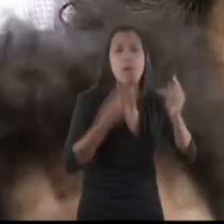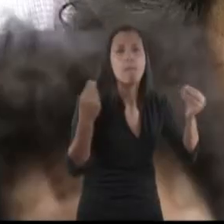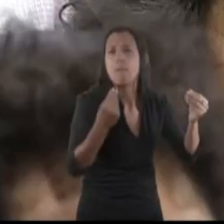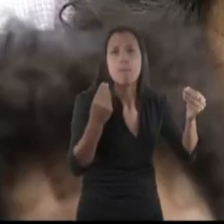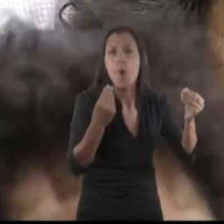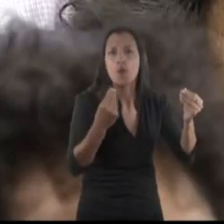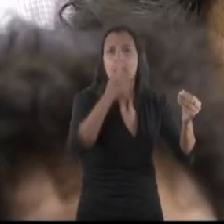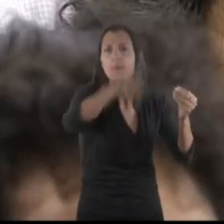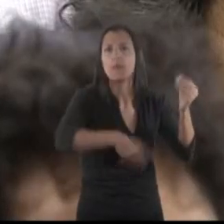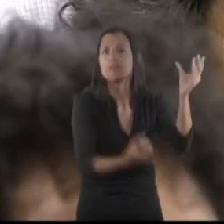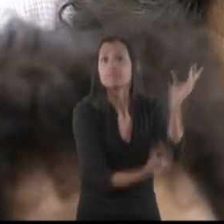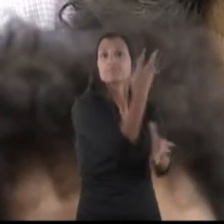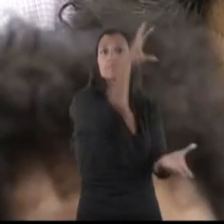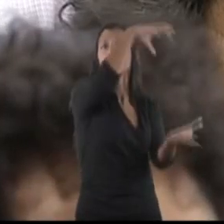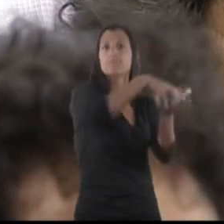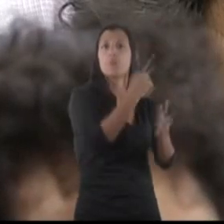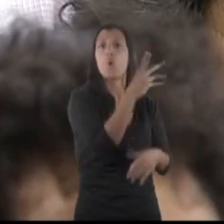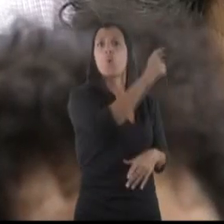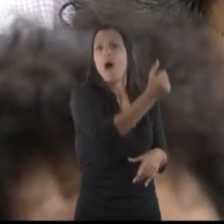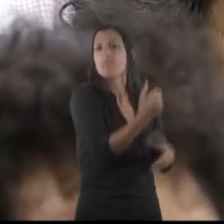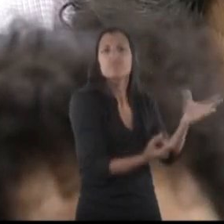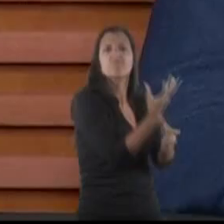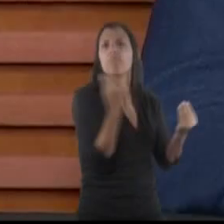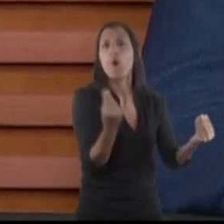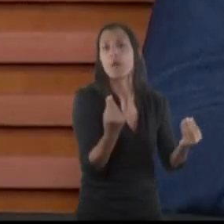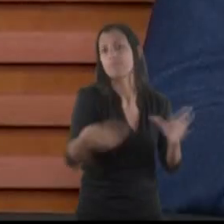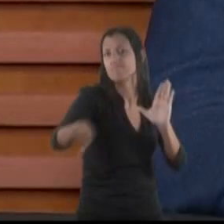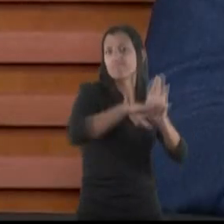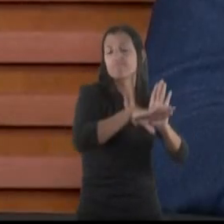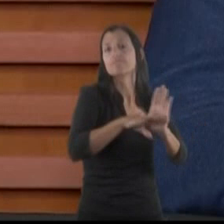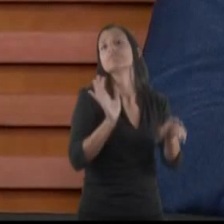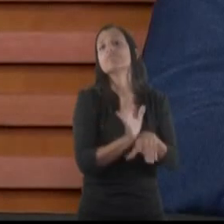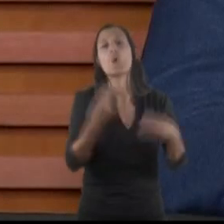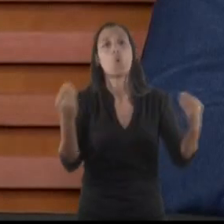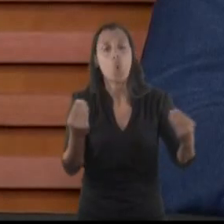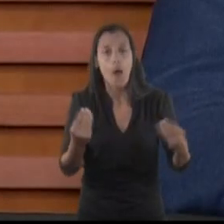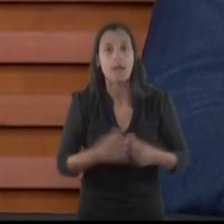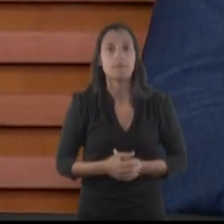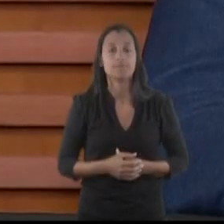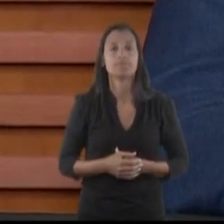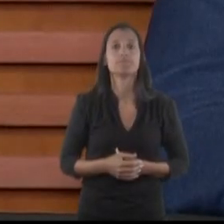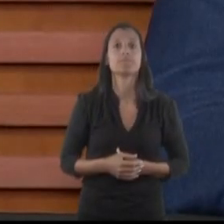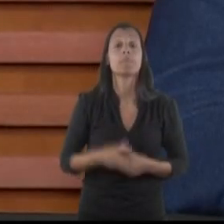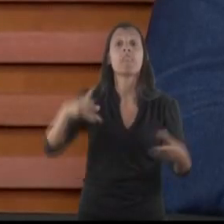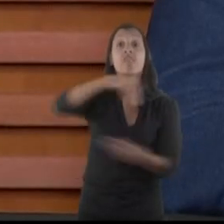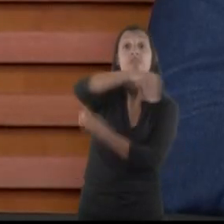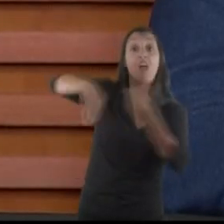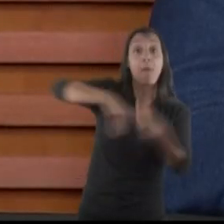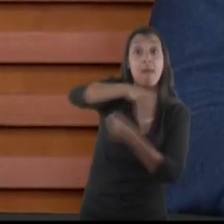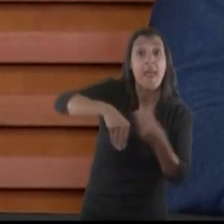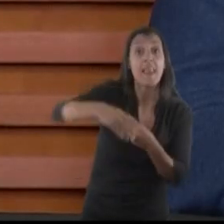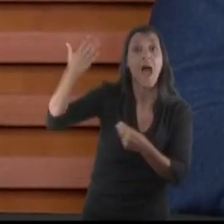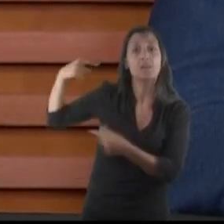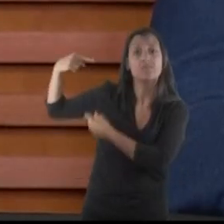cuales se creaba la Universidad de Buenos Aires? El fundamento era que los hijos de las familias criollas,